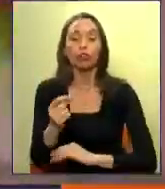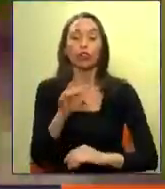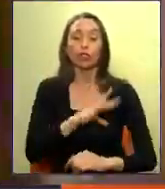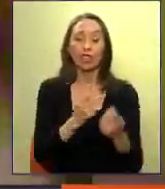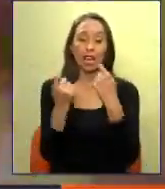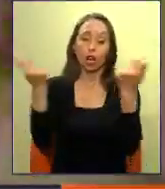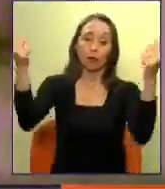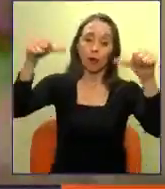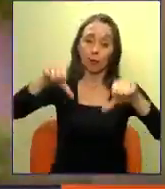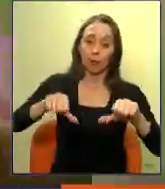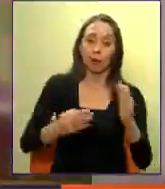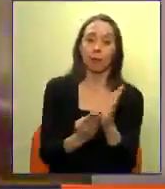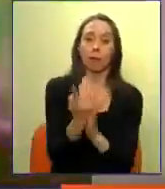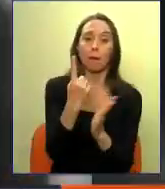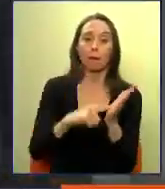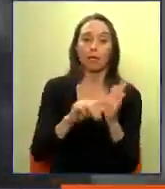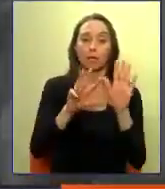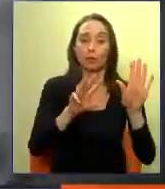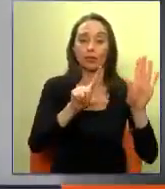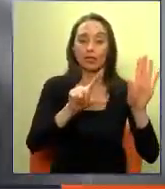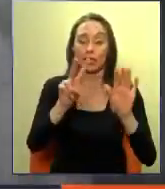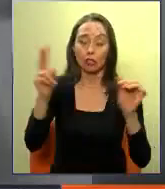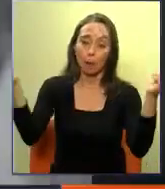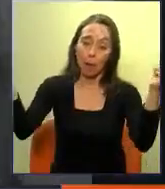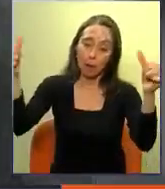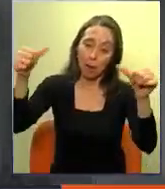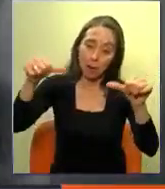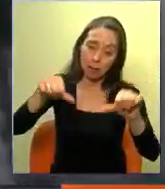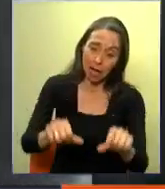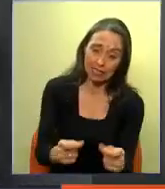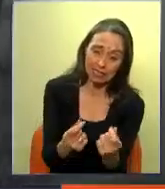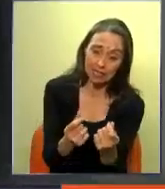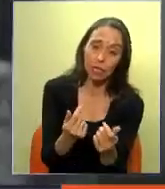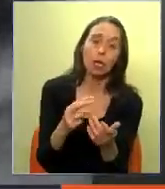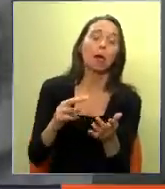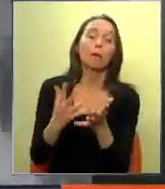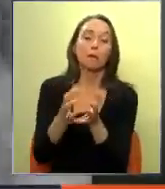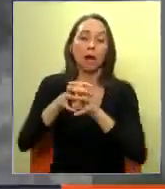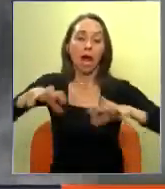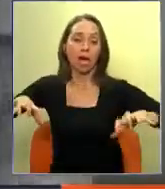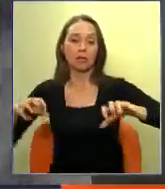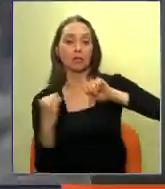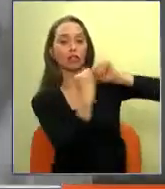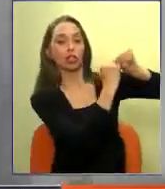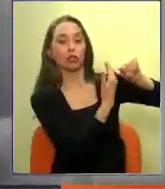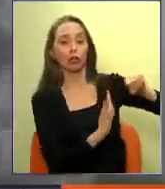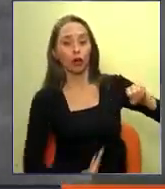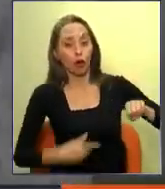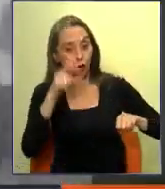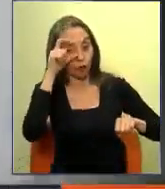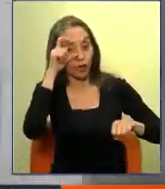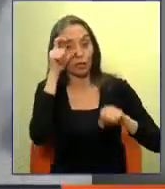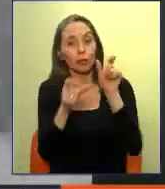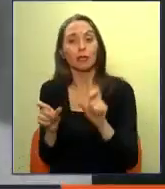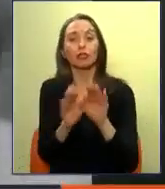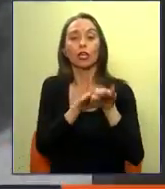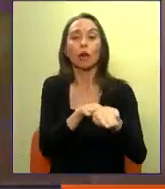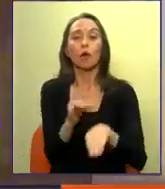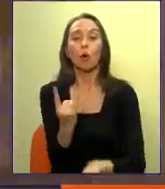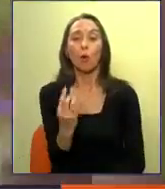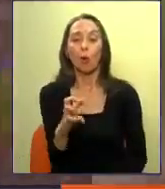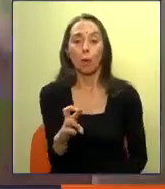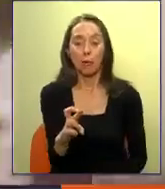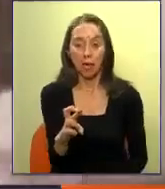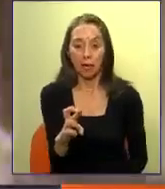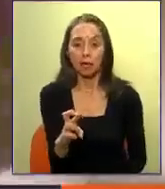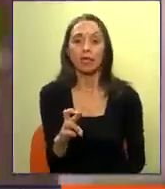a partir de 1972 agudizó aún más las diferencias entre opositores y adherentes al gobierno de la Unidad Popular.